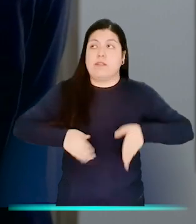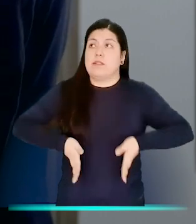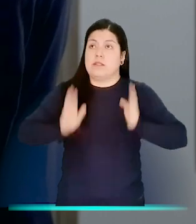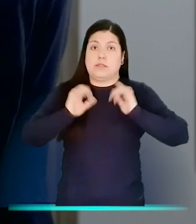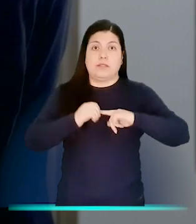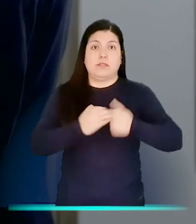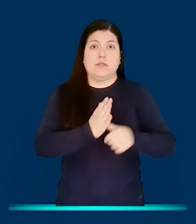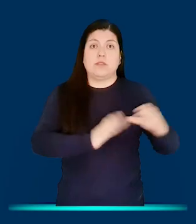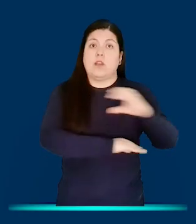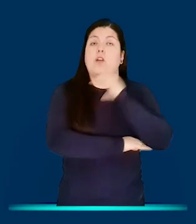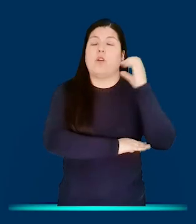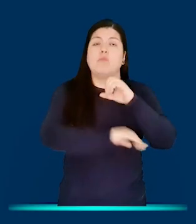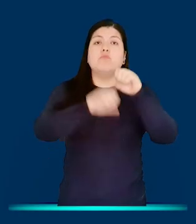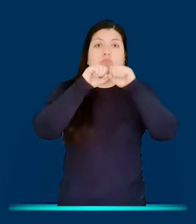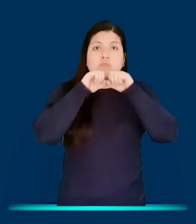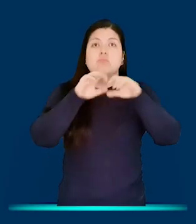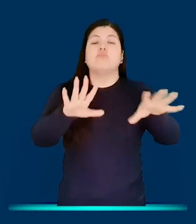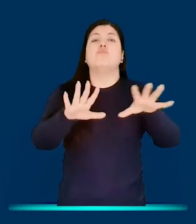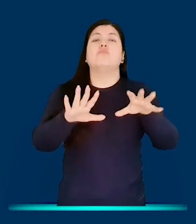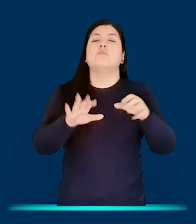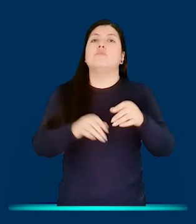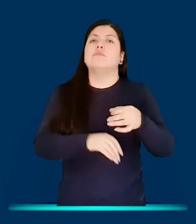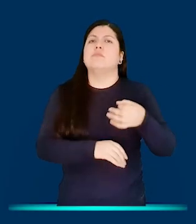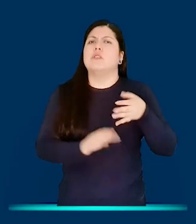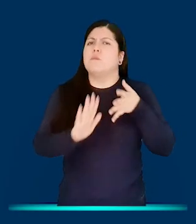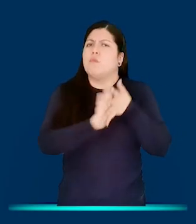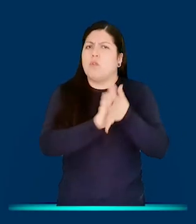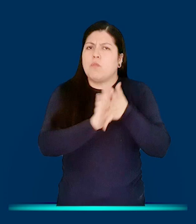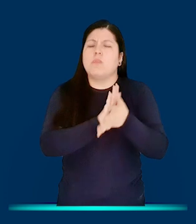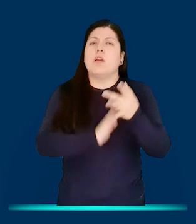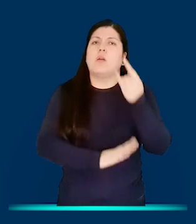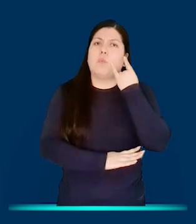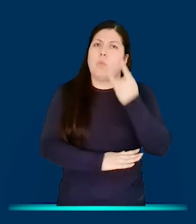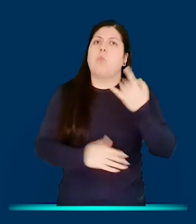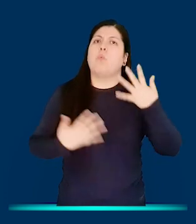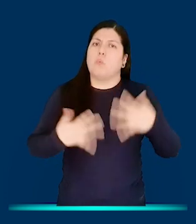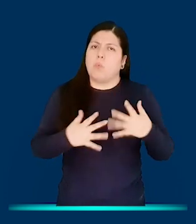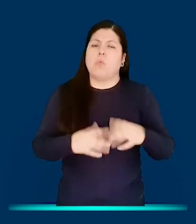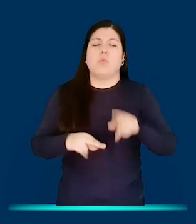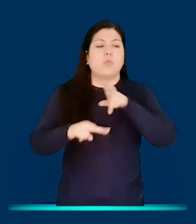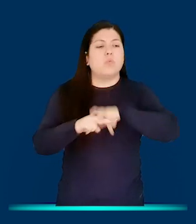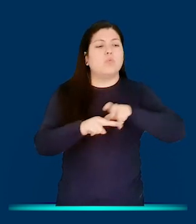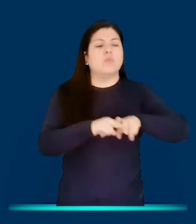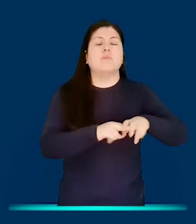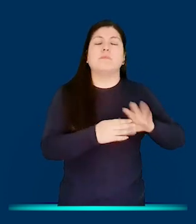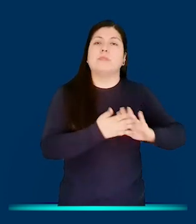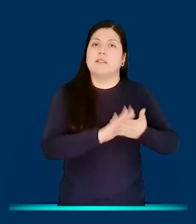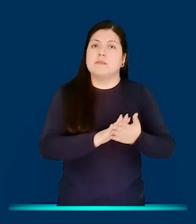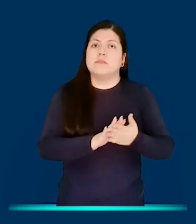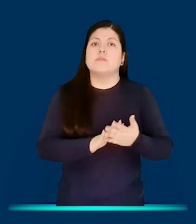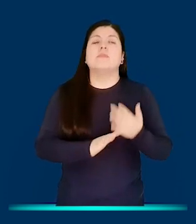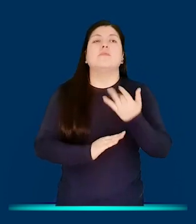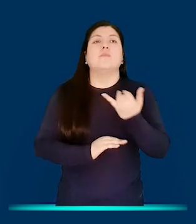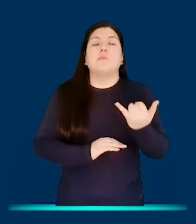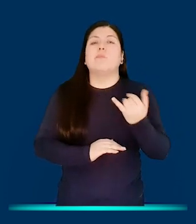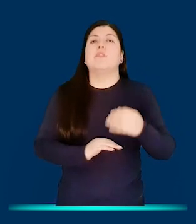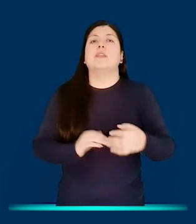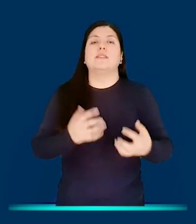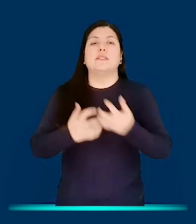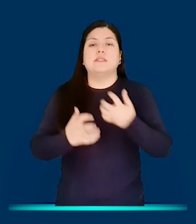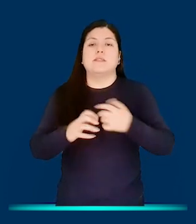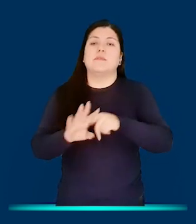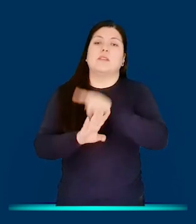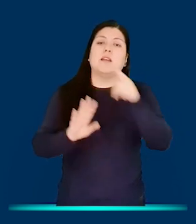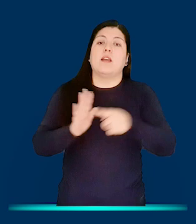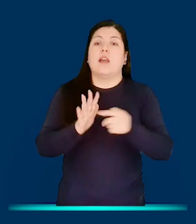facilidad de la ciudadanía, nosotros desde la Registraduría Nacional hemos publicado una serie de información de interés de las curules